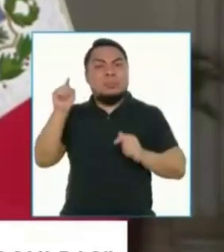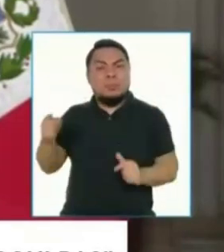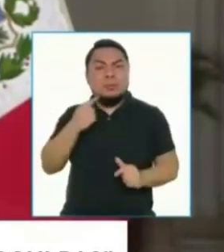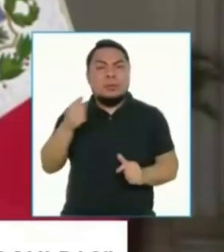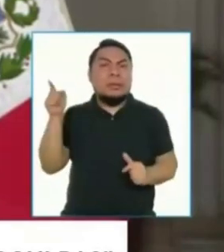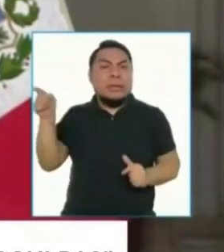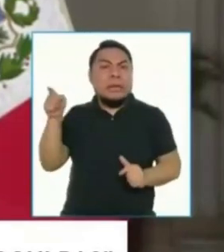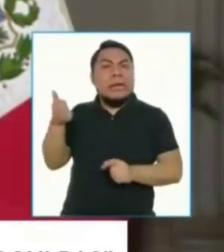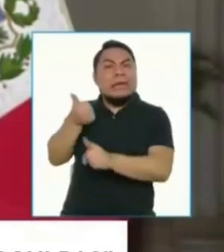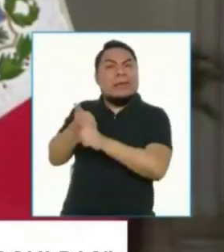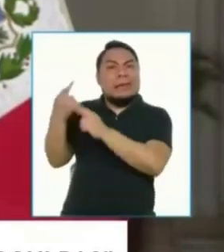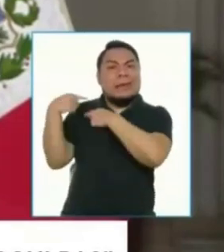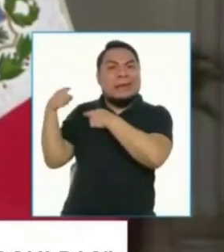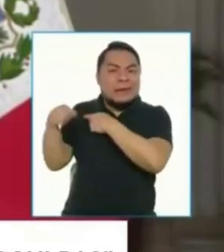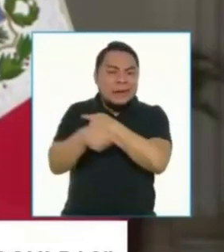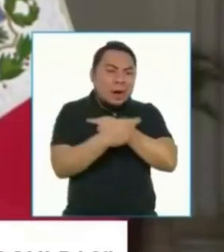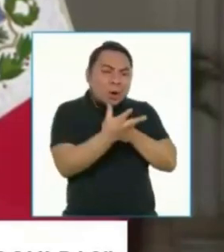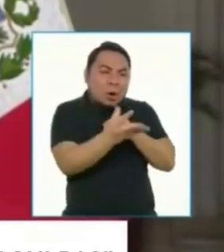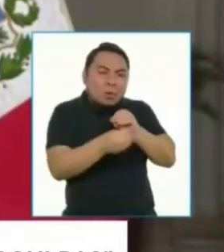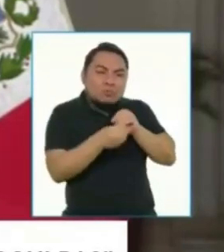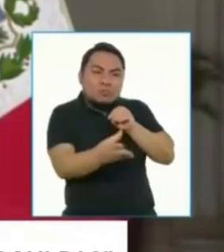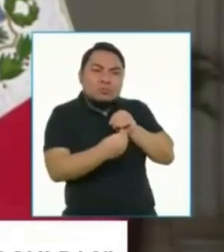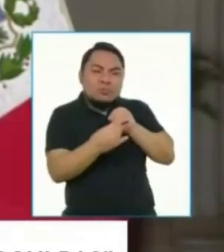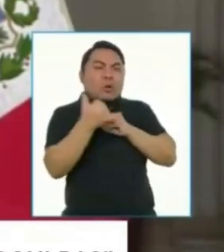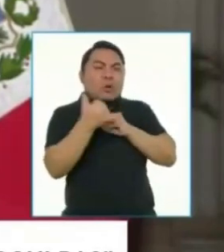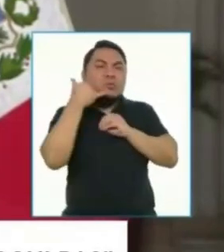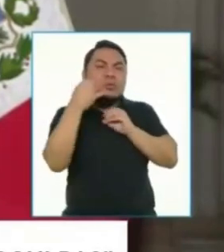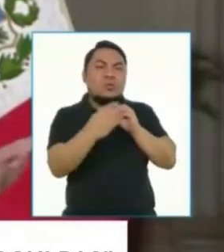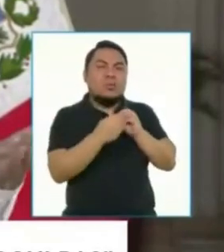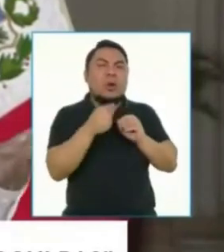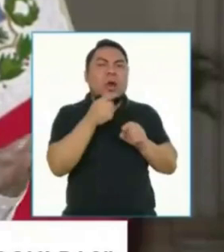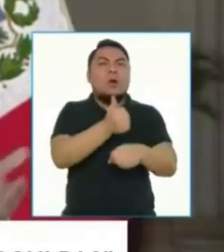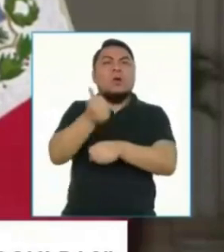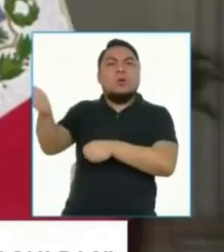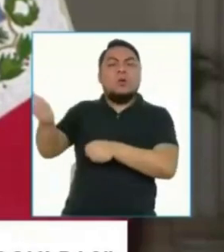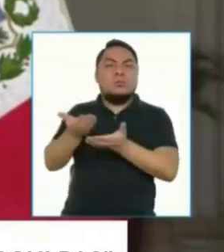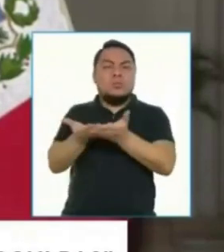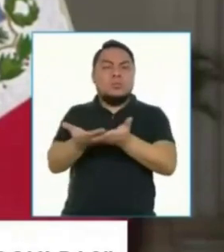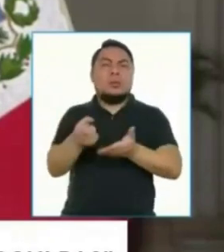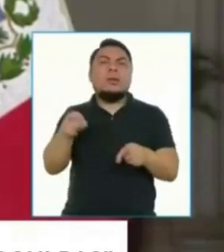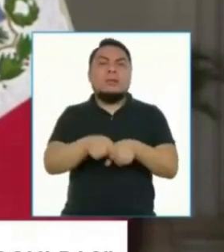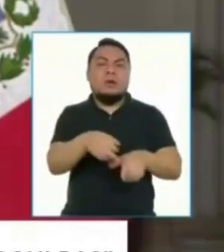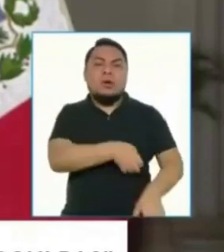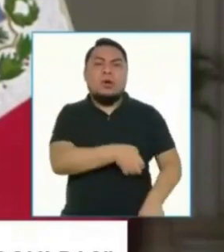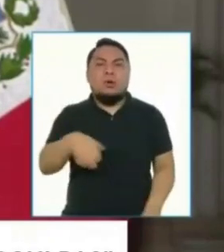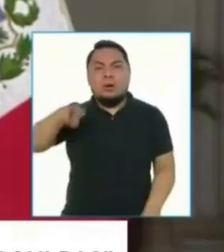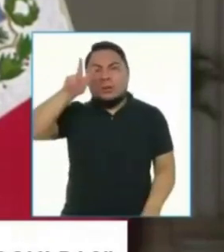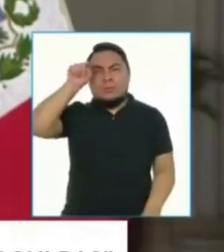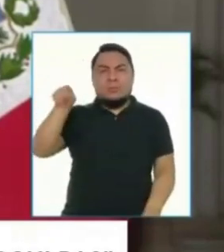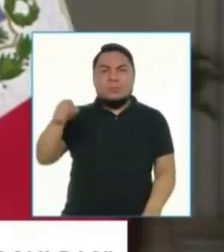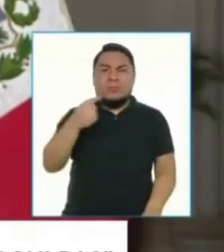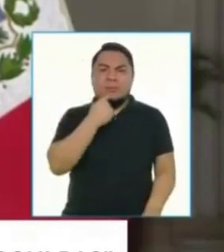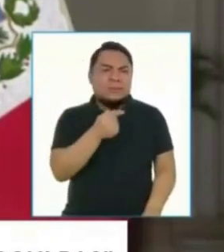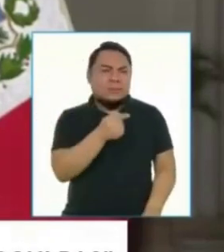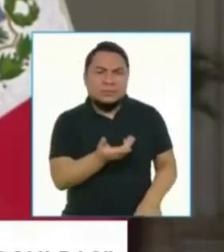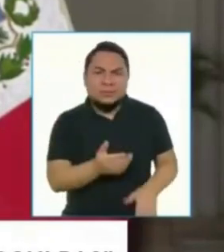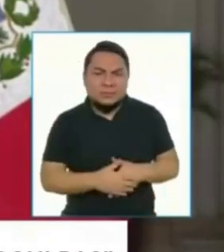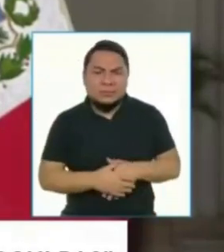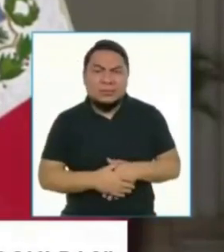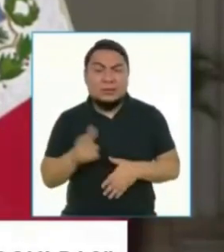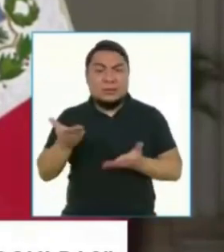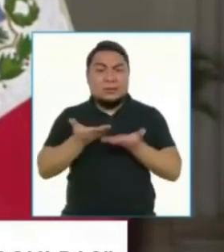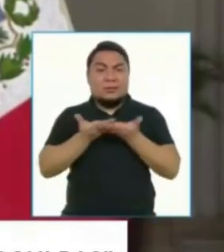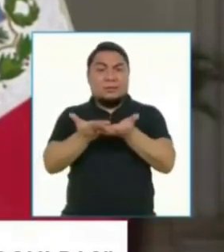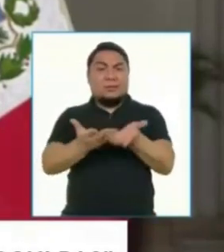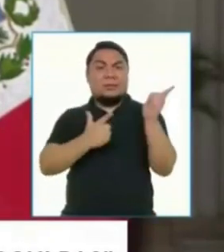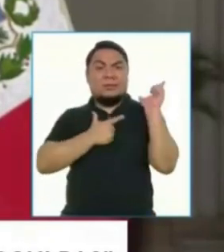cuenta inteligentemente cuándo han sabido actuar. Y el Partido Morado sí se le ve muy afín al gobierno, pero también siempre con principios y con gente muy